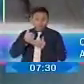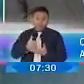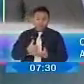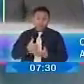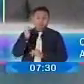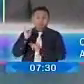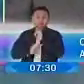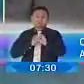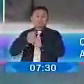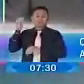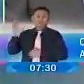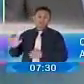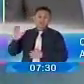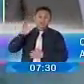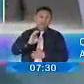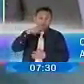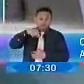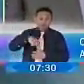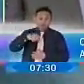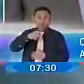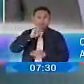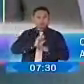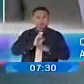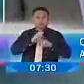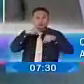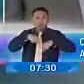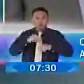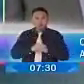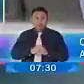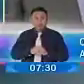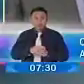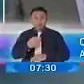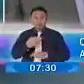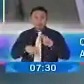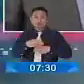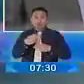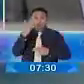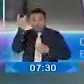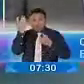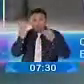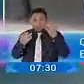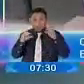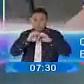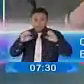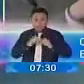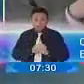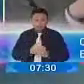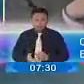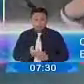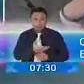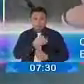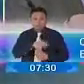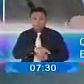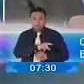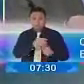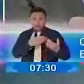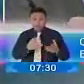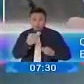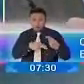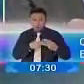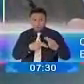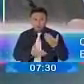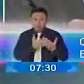inversión extranjera, sino también al local, al que abre un emprendimiento, una empresa, porque hay que facilitar la apertura de